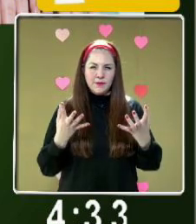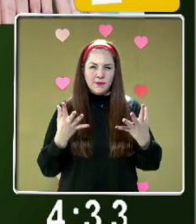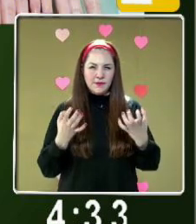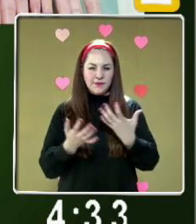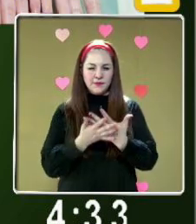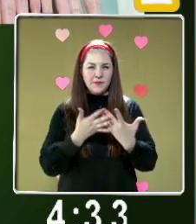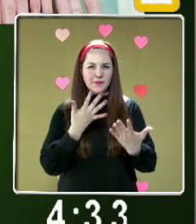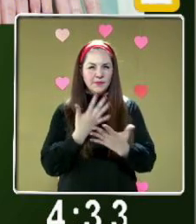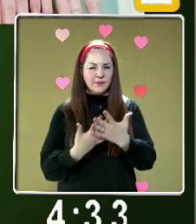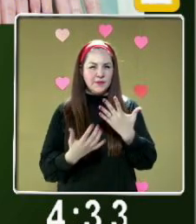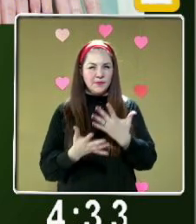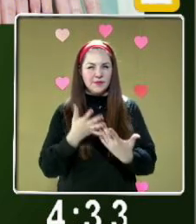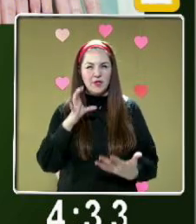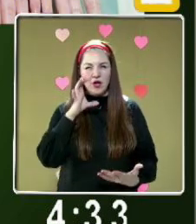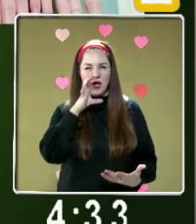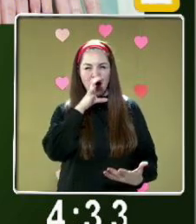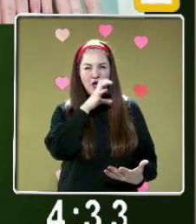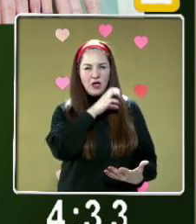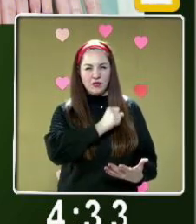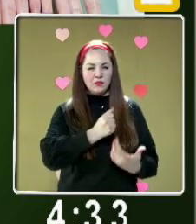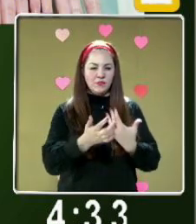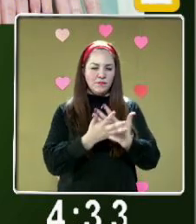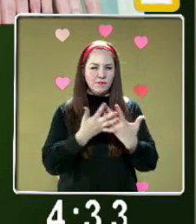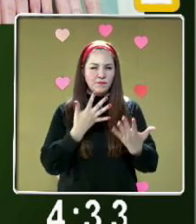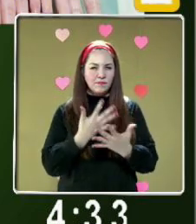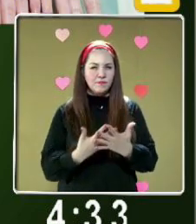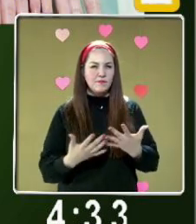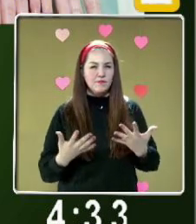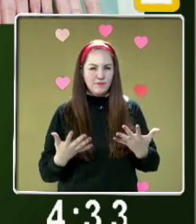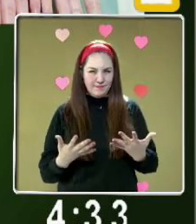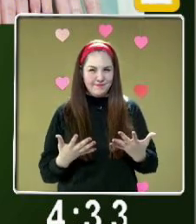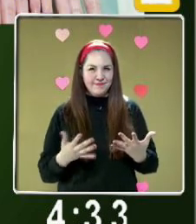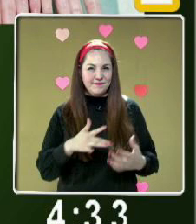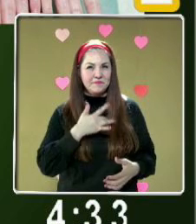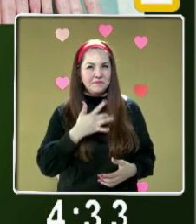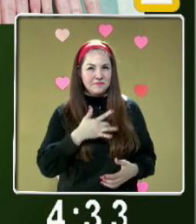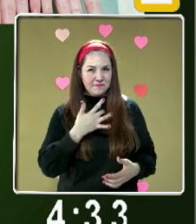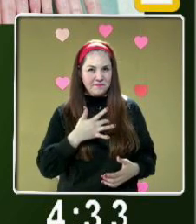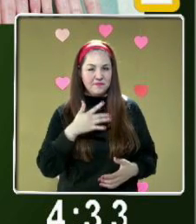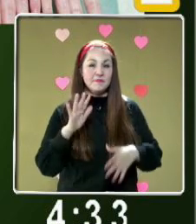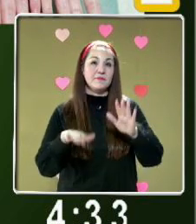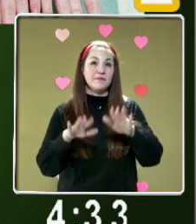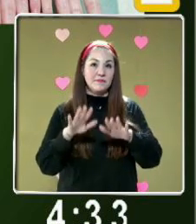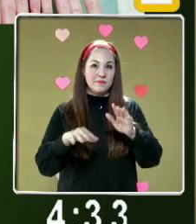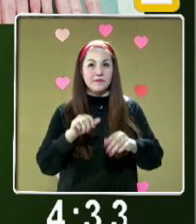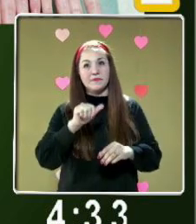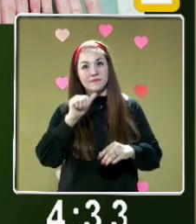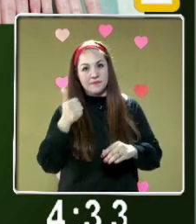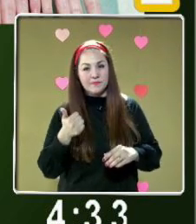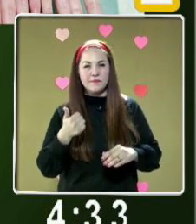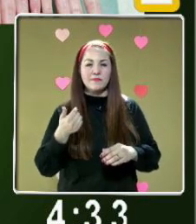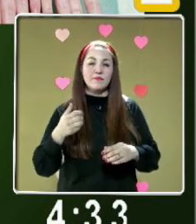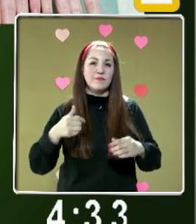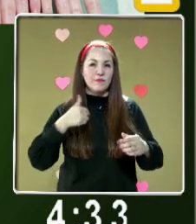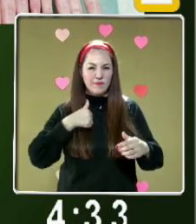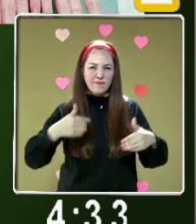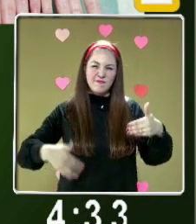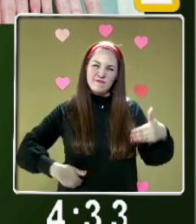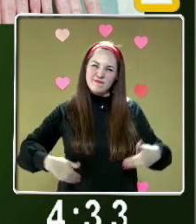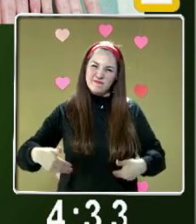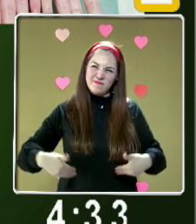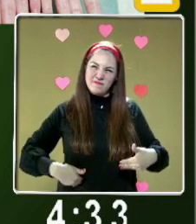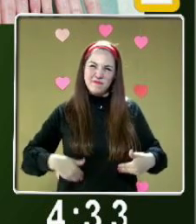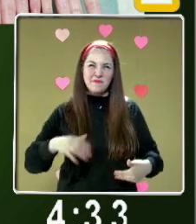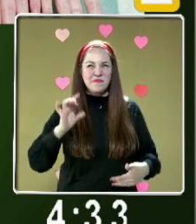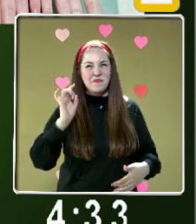como si me subiera la temperatura o si se me pusieron un poquito más calientes. Y en otras ocasiones, cuando algo me ha molestado, hasta siento como un